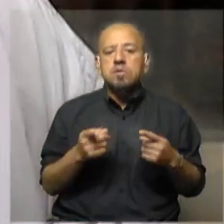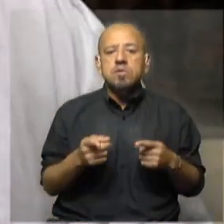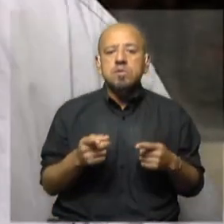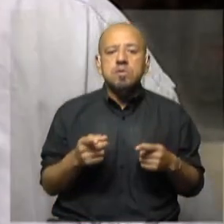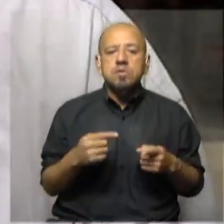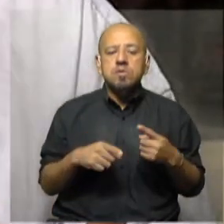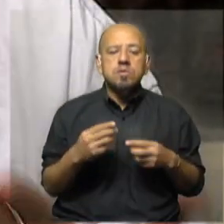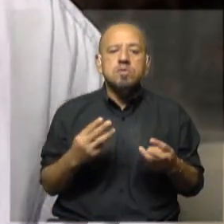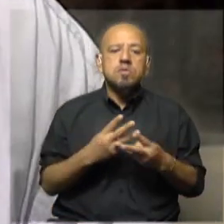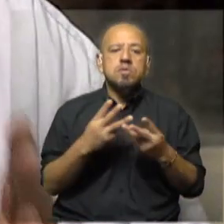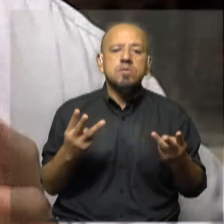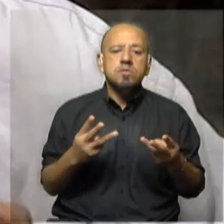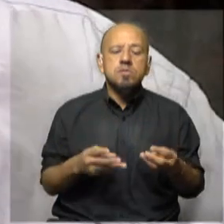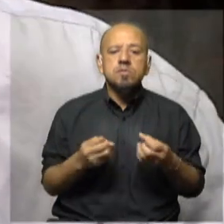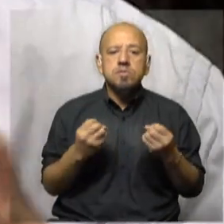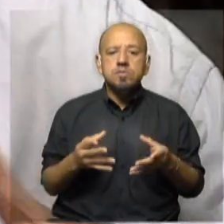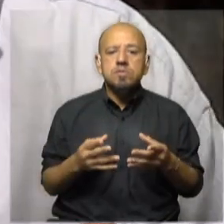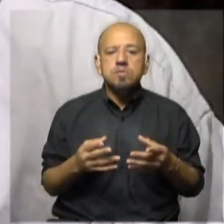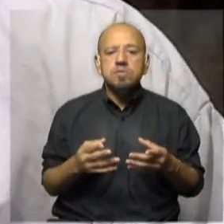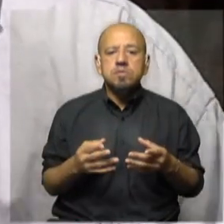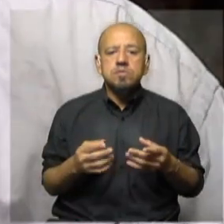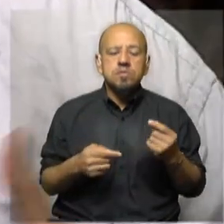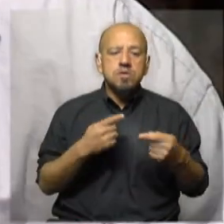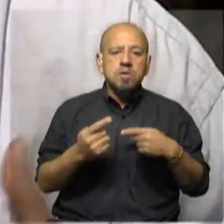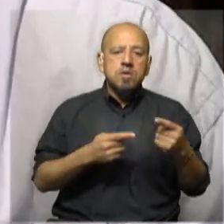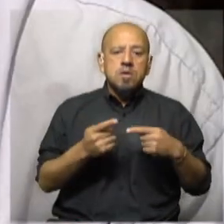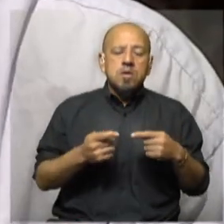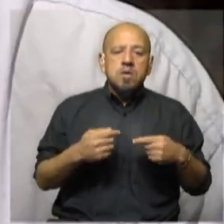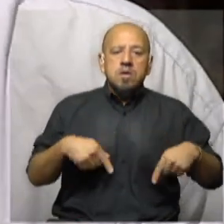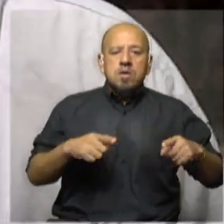de manera generalizada. ¿Por qué? Porque cada ciclo de